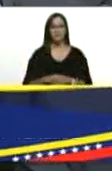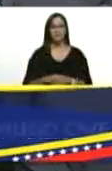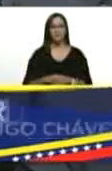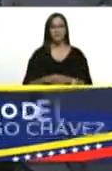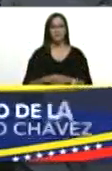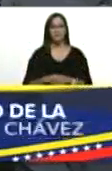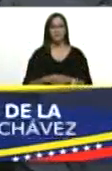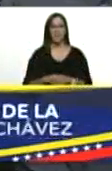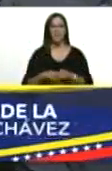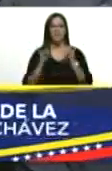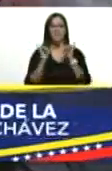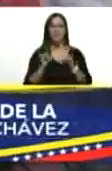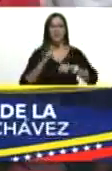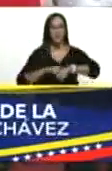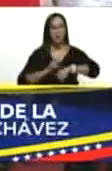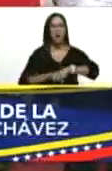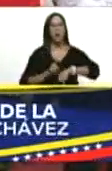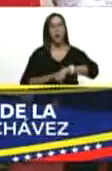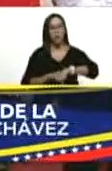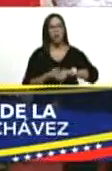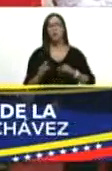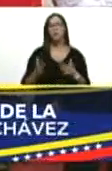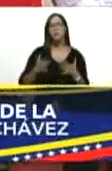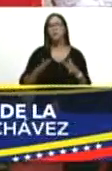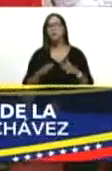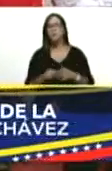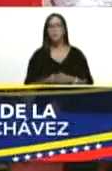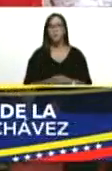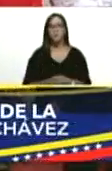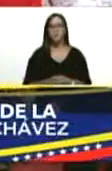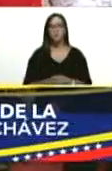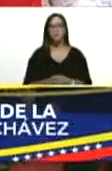a esta misma hora prácticamente,